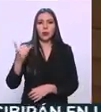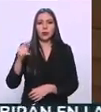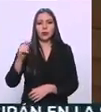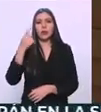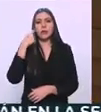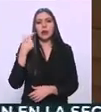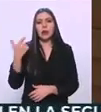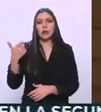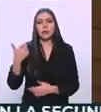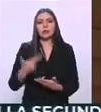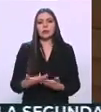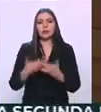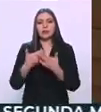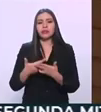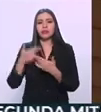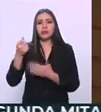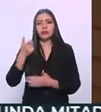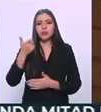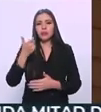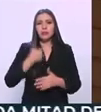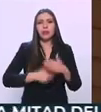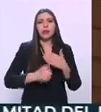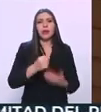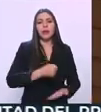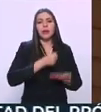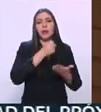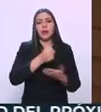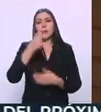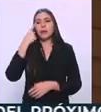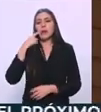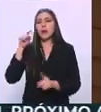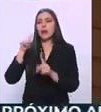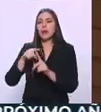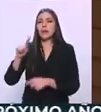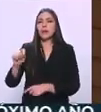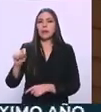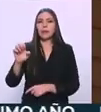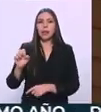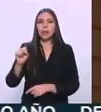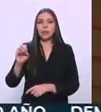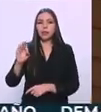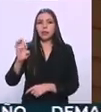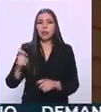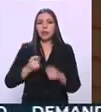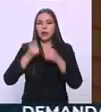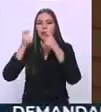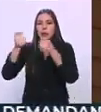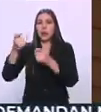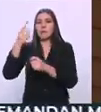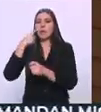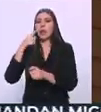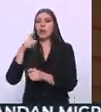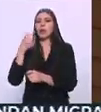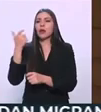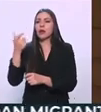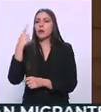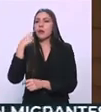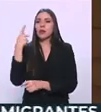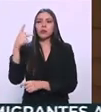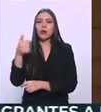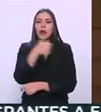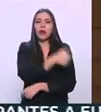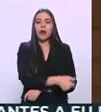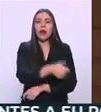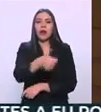los recursos disponibles, todos los recursos a la TESOFE, pero etiquetados a las cuentas de CONACYT,